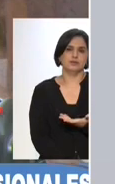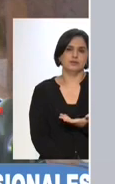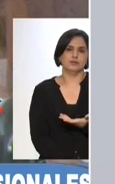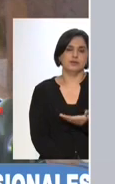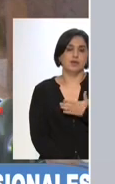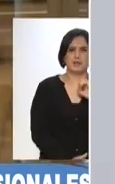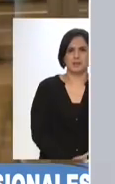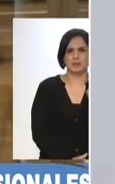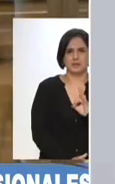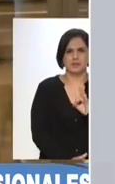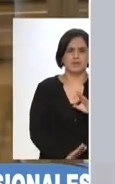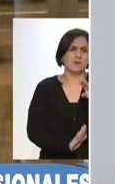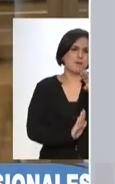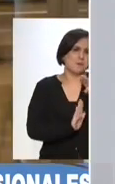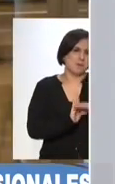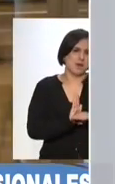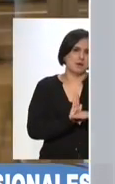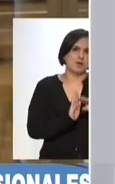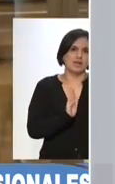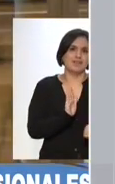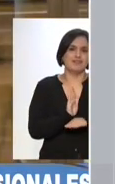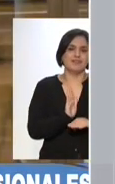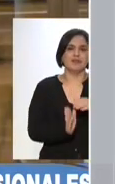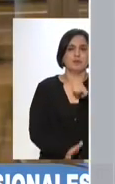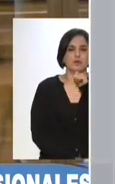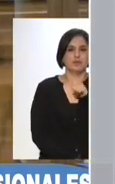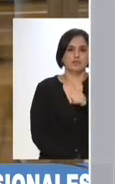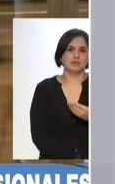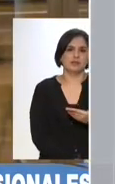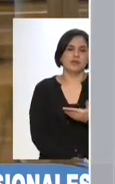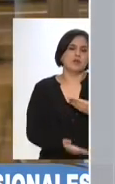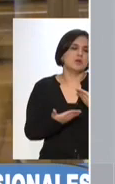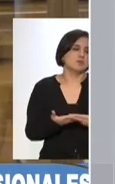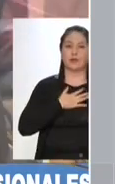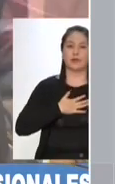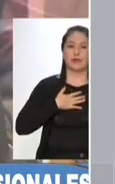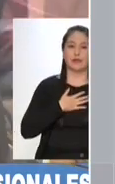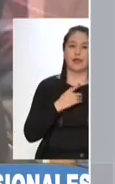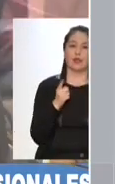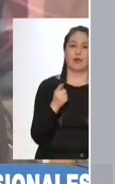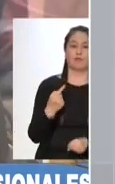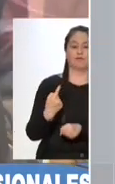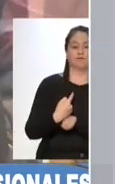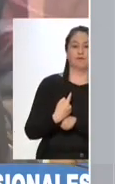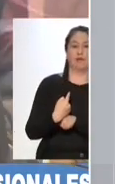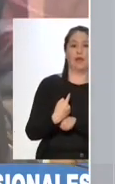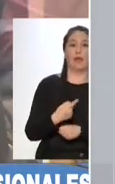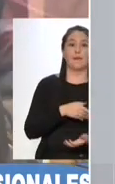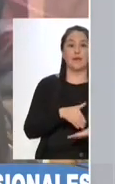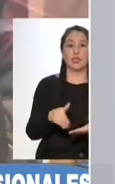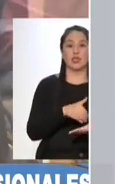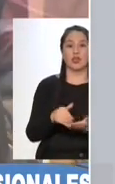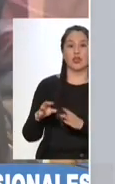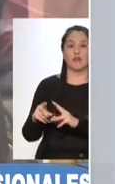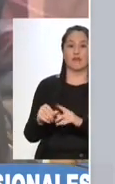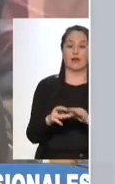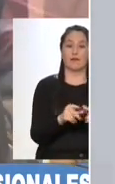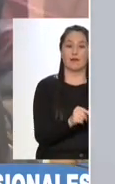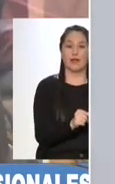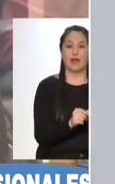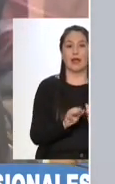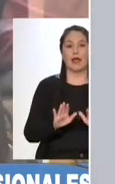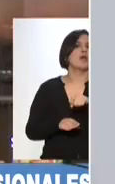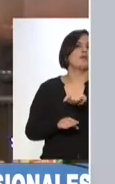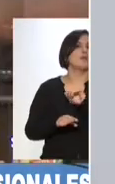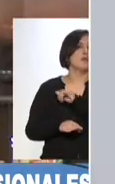de 40, 50 mil pesos. De todas maneras, entrarían al Pilar Solidario. Entonces, el análisis que puede hacer la senadora